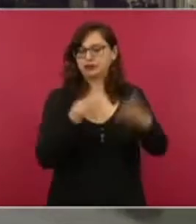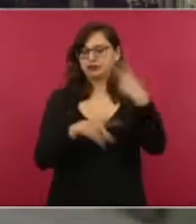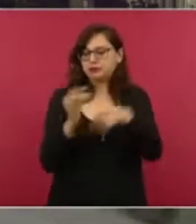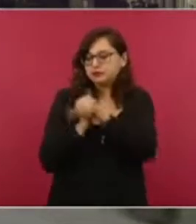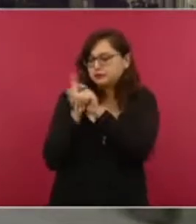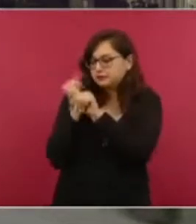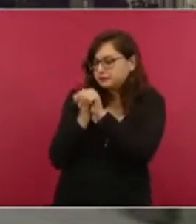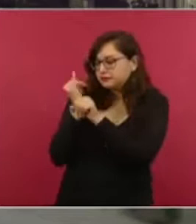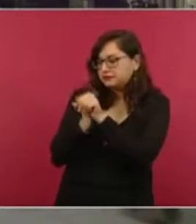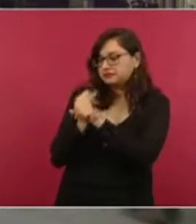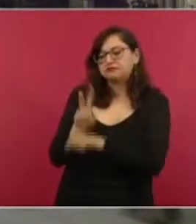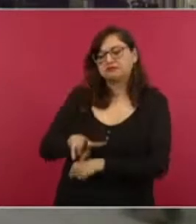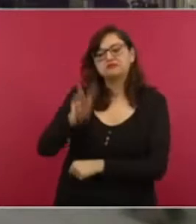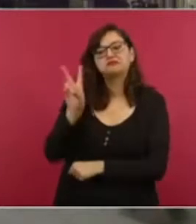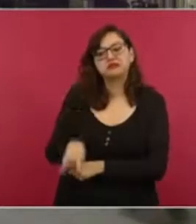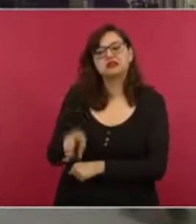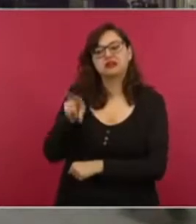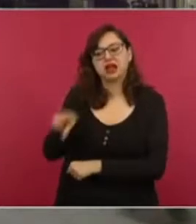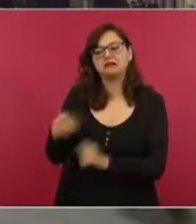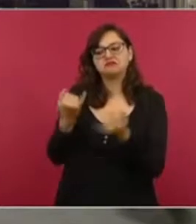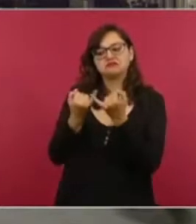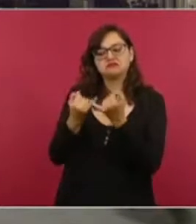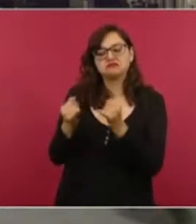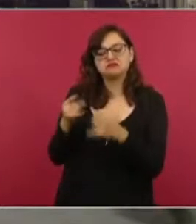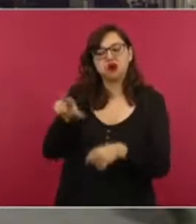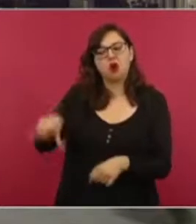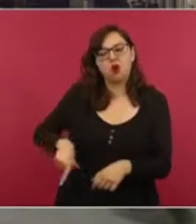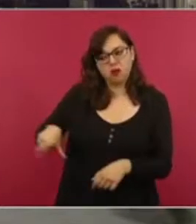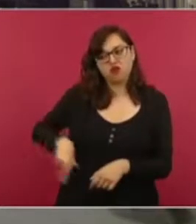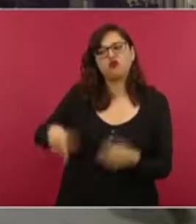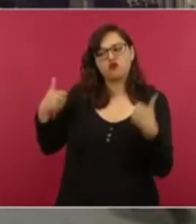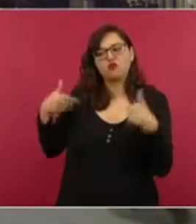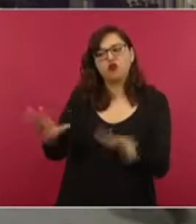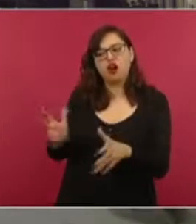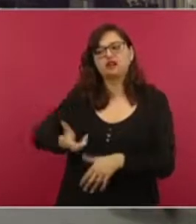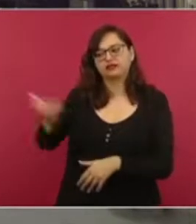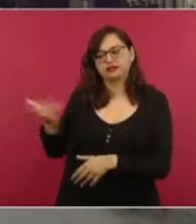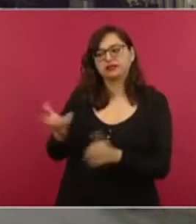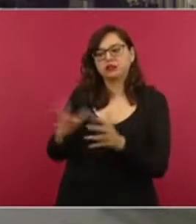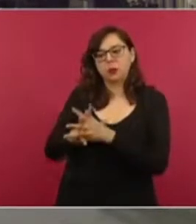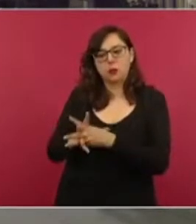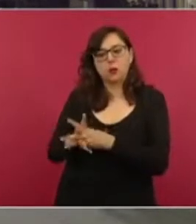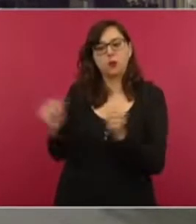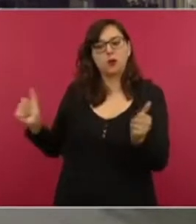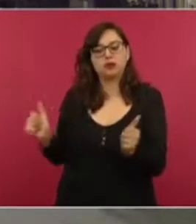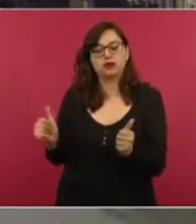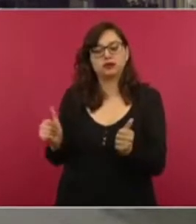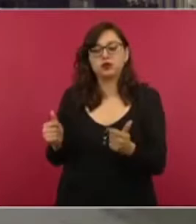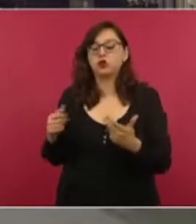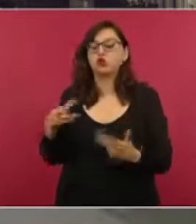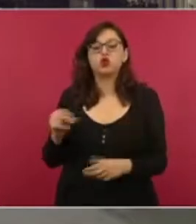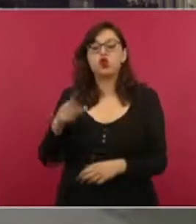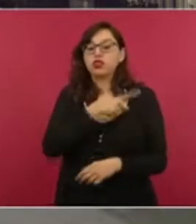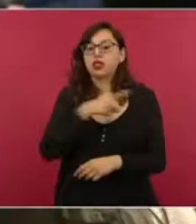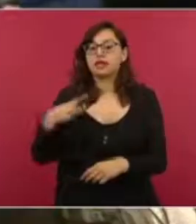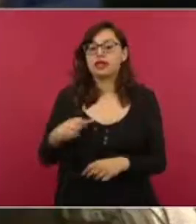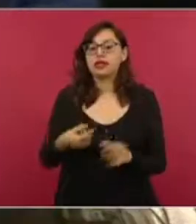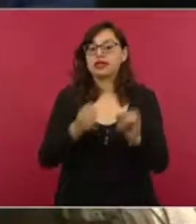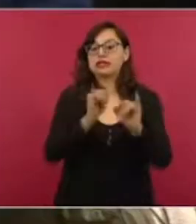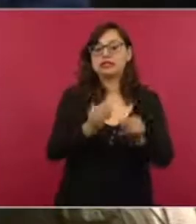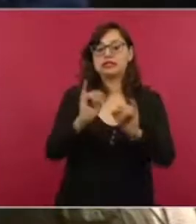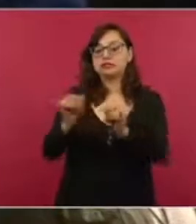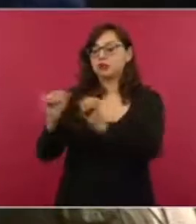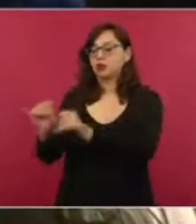un macrocaso, que no se juzgue, que no se judicialice y que no se investigue como casos aislados. Y